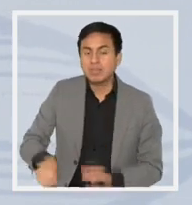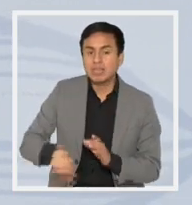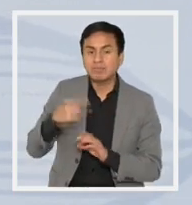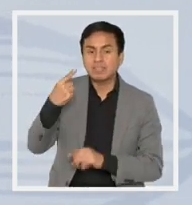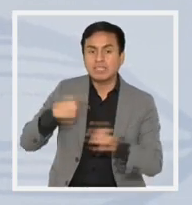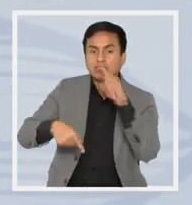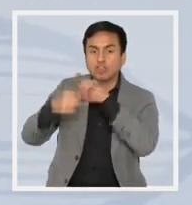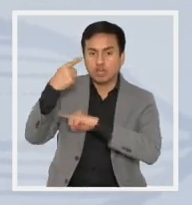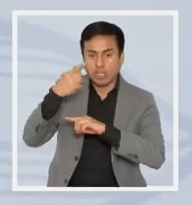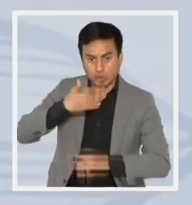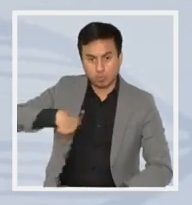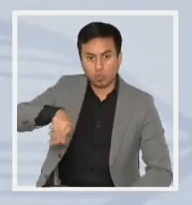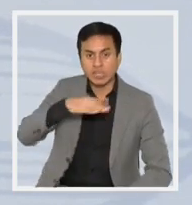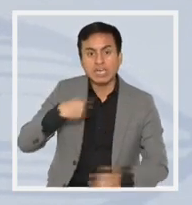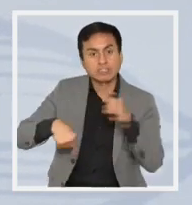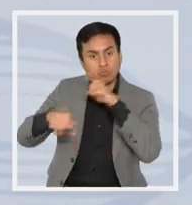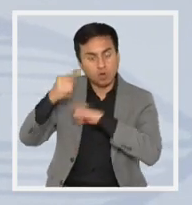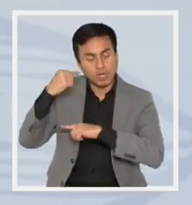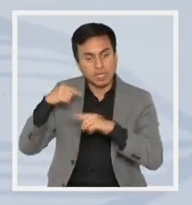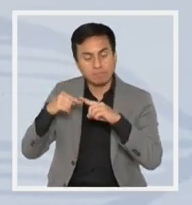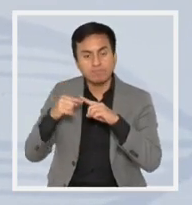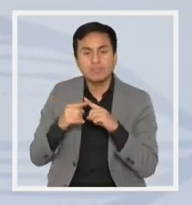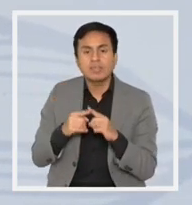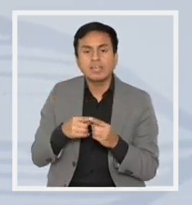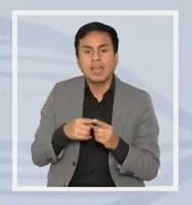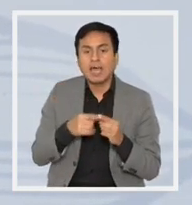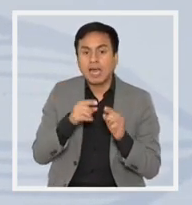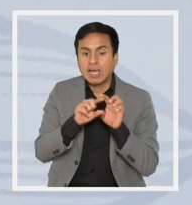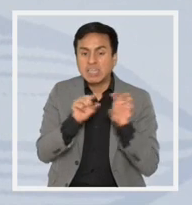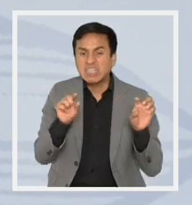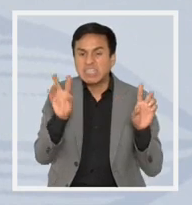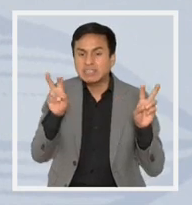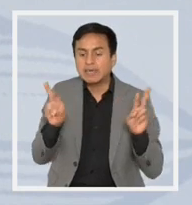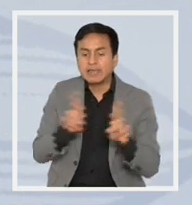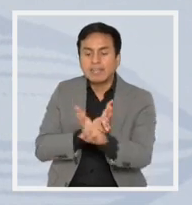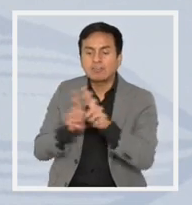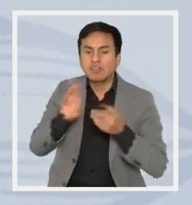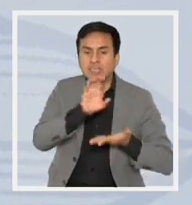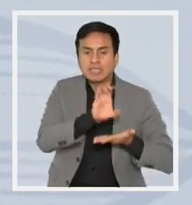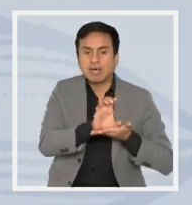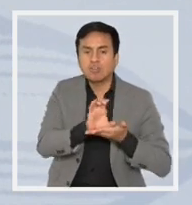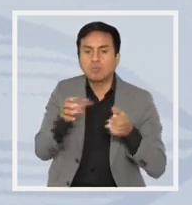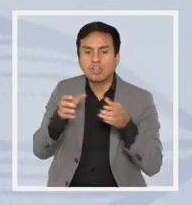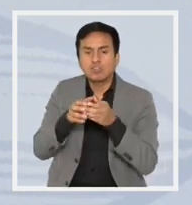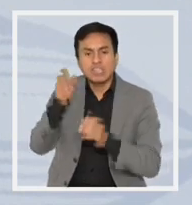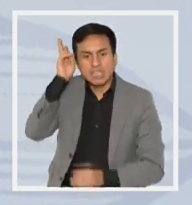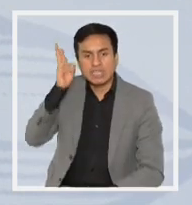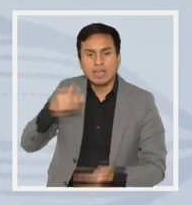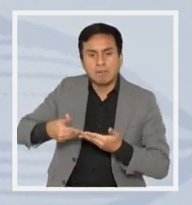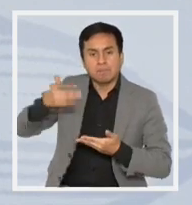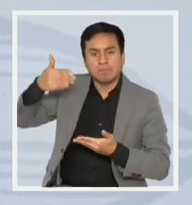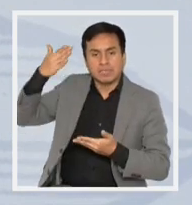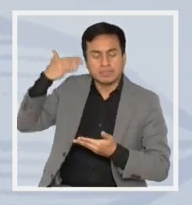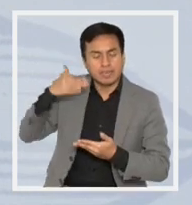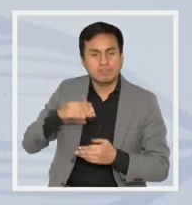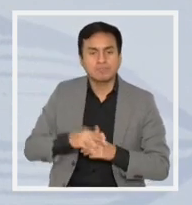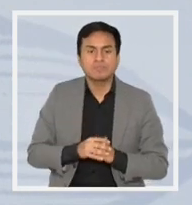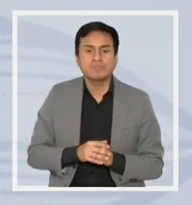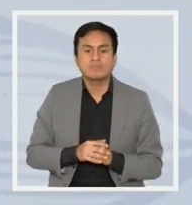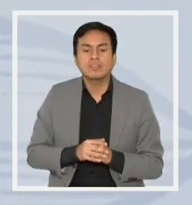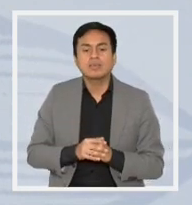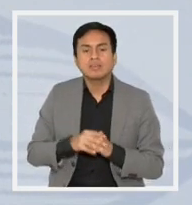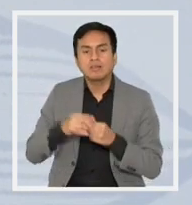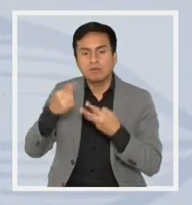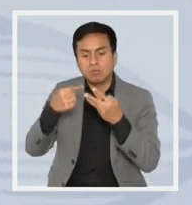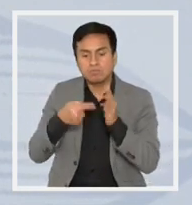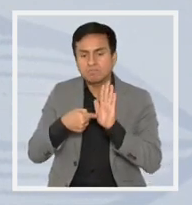en su historia, en nuestra historia, se refirió a la relación del Estado con los pueblos indígenas en el pasado,